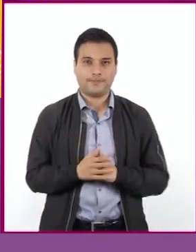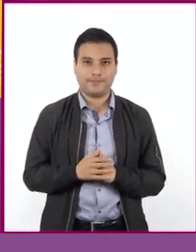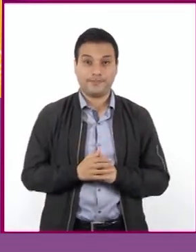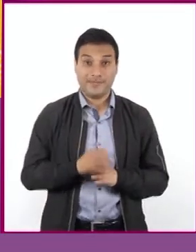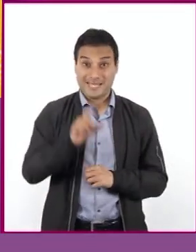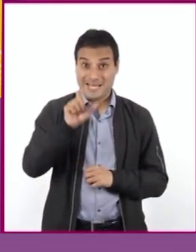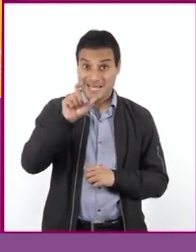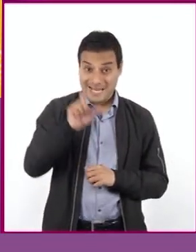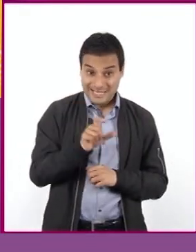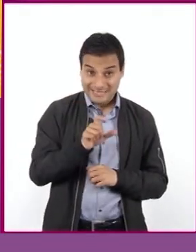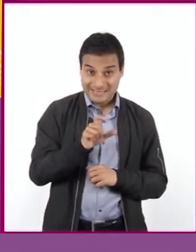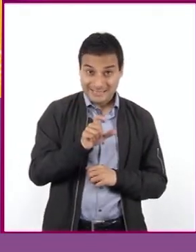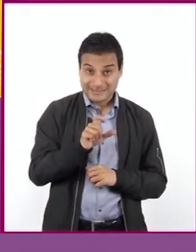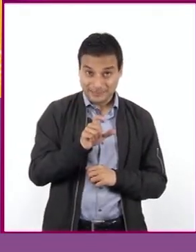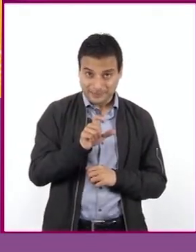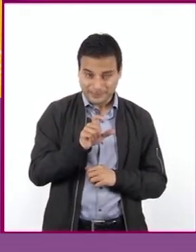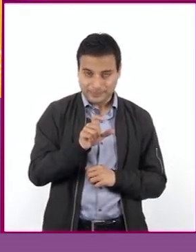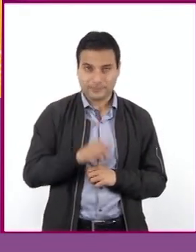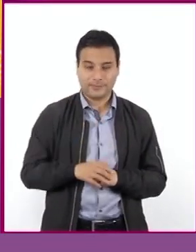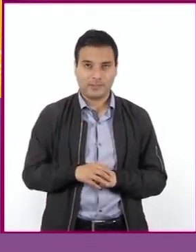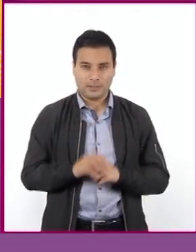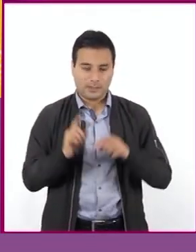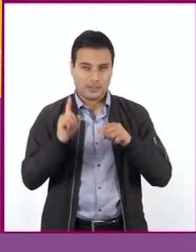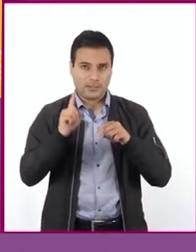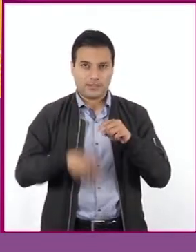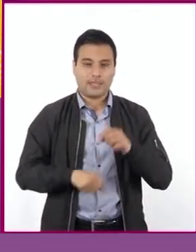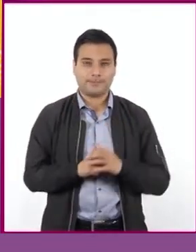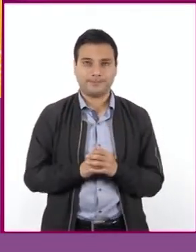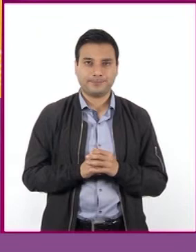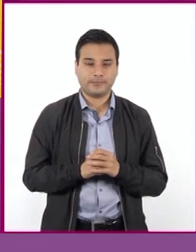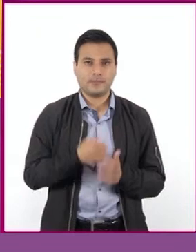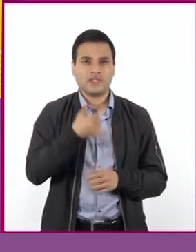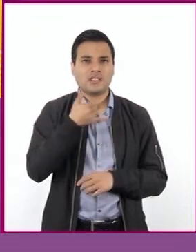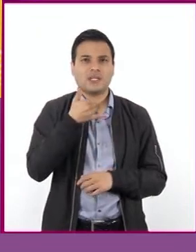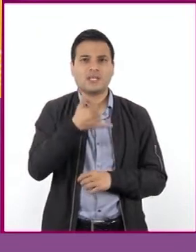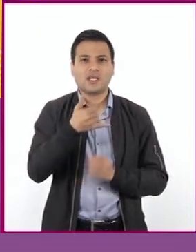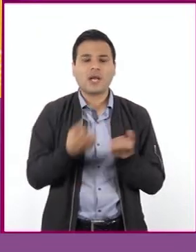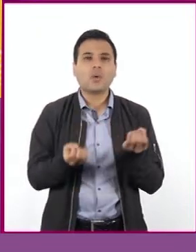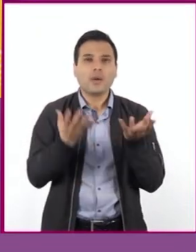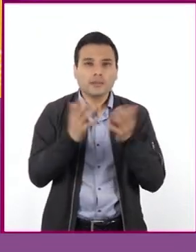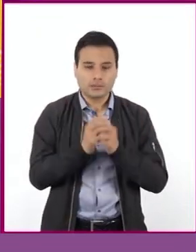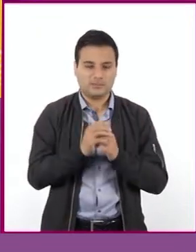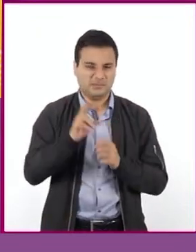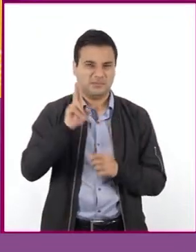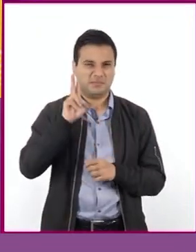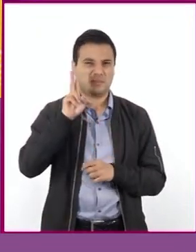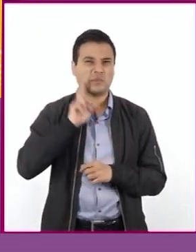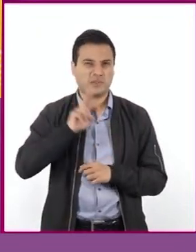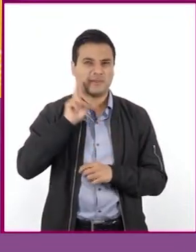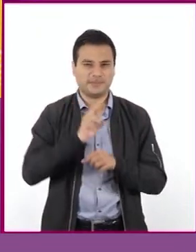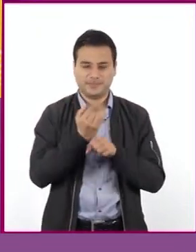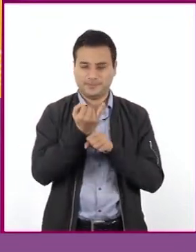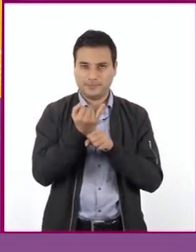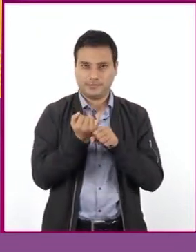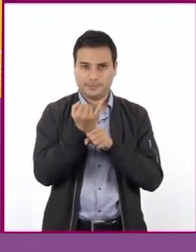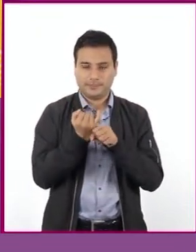incógnita x de la primera y segunda ecuación para encontrar el valor de la incógnita y.